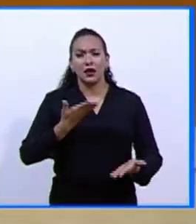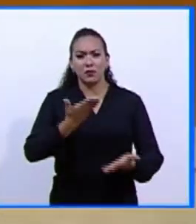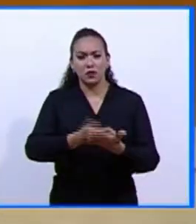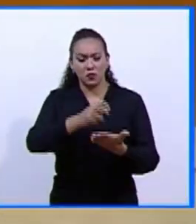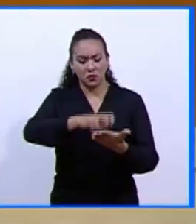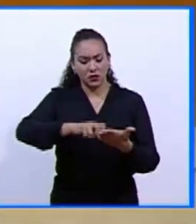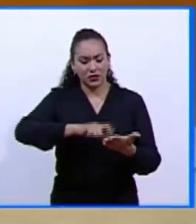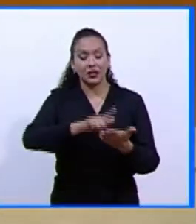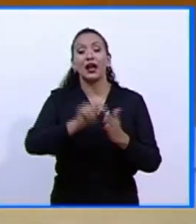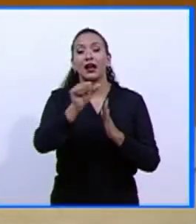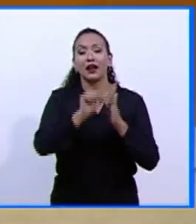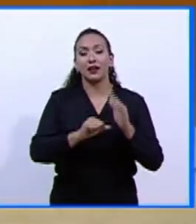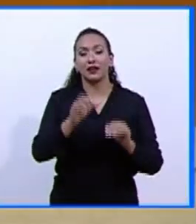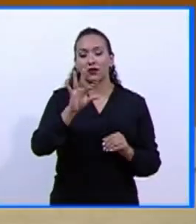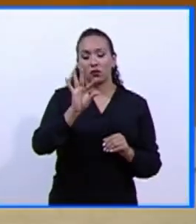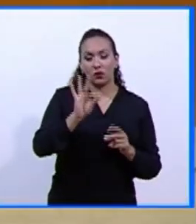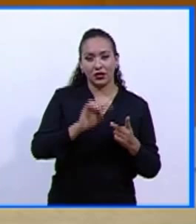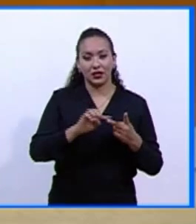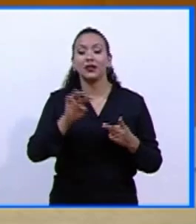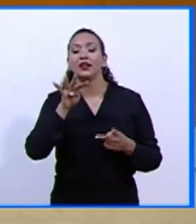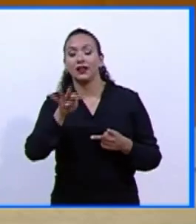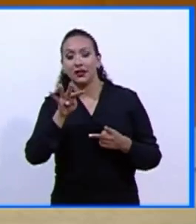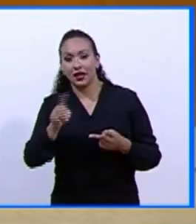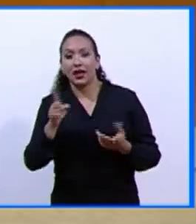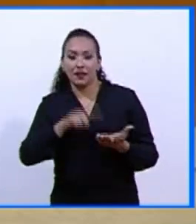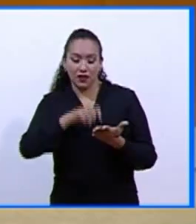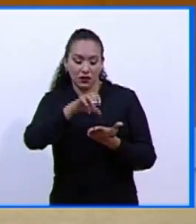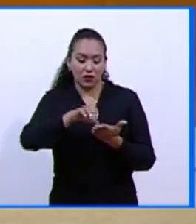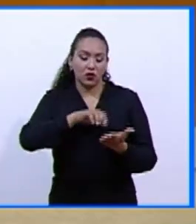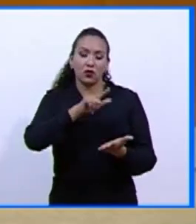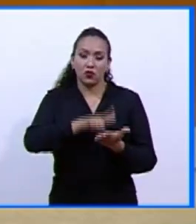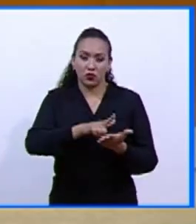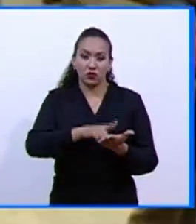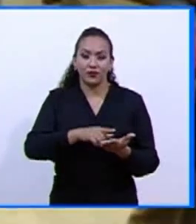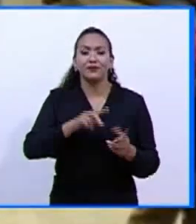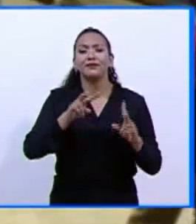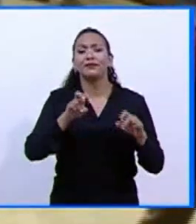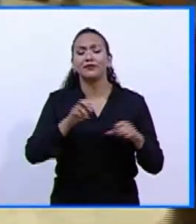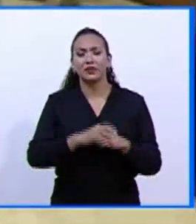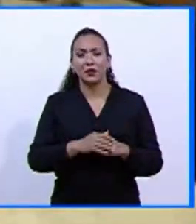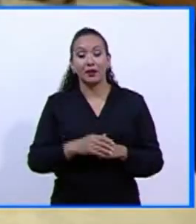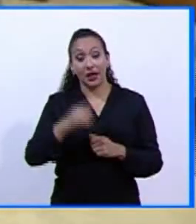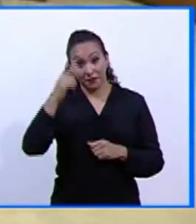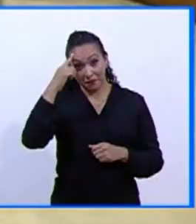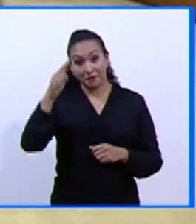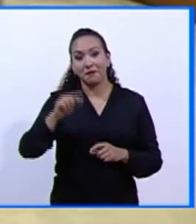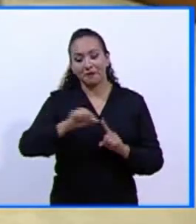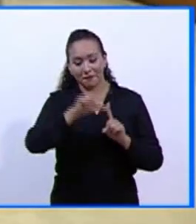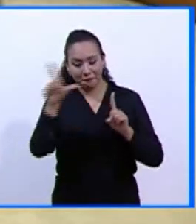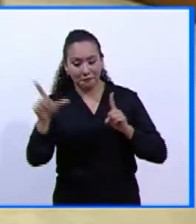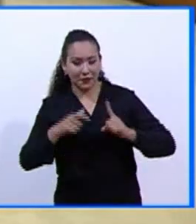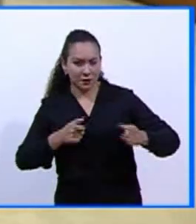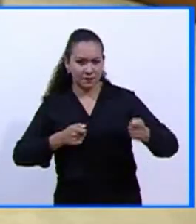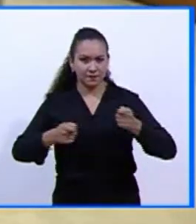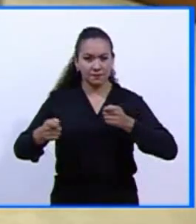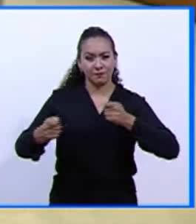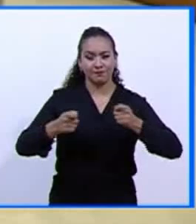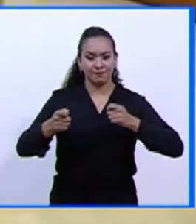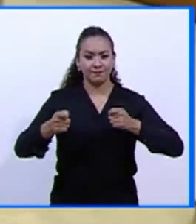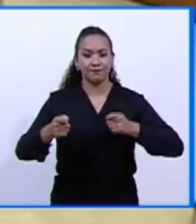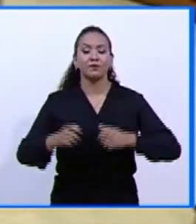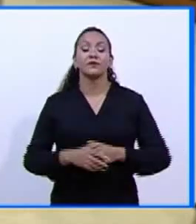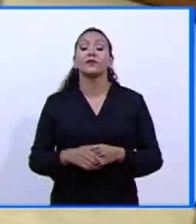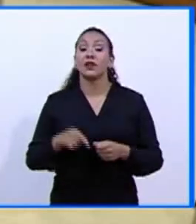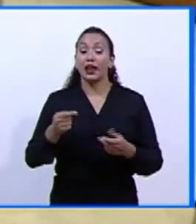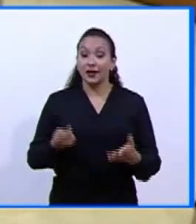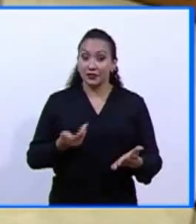reformas a los artículos 40 y 19 de la Constitución en materia de soberanía nacional. La iniciativa